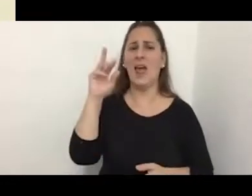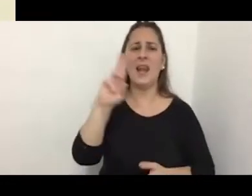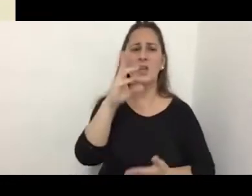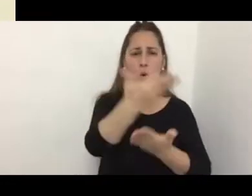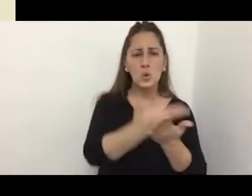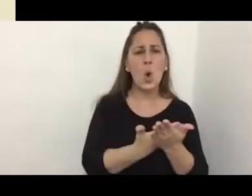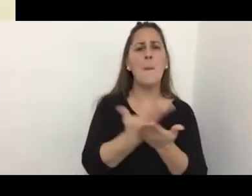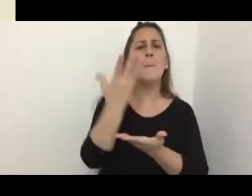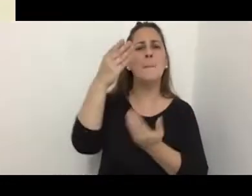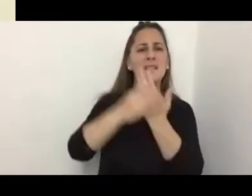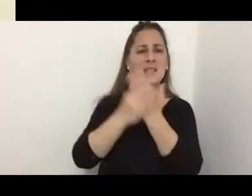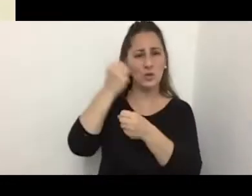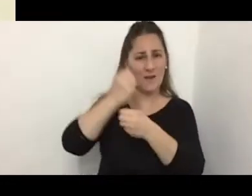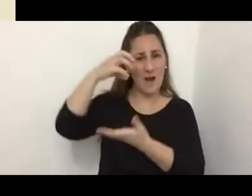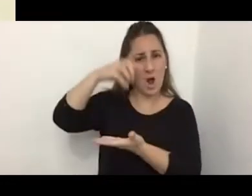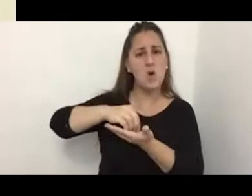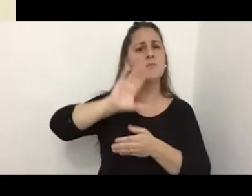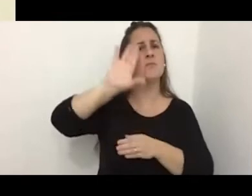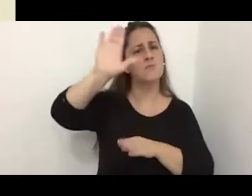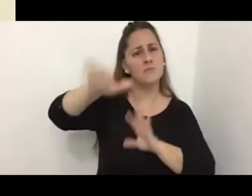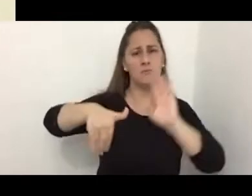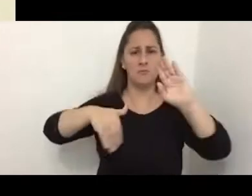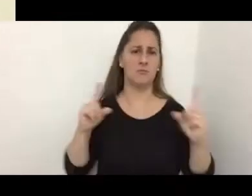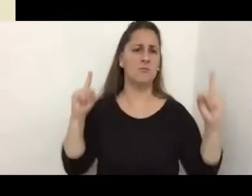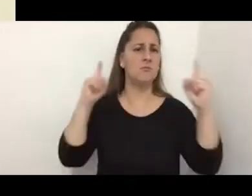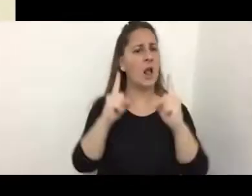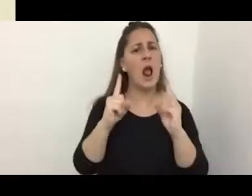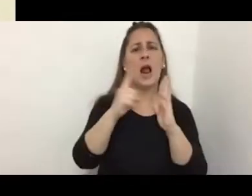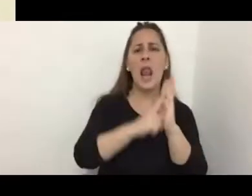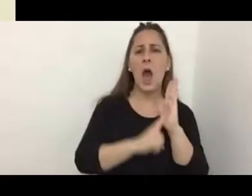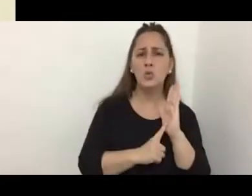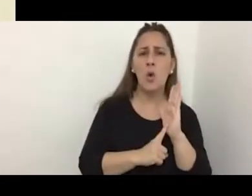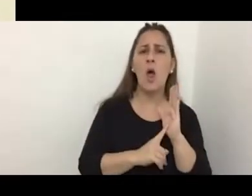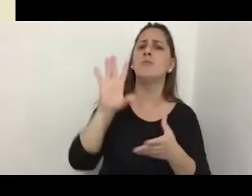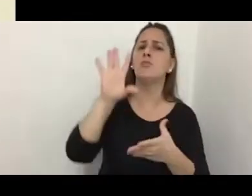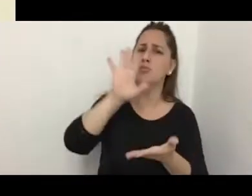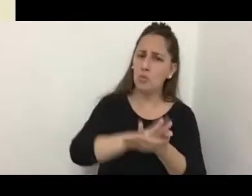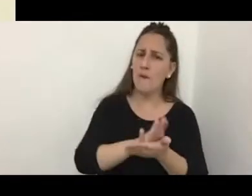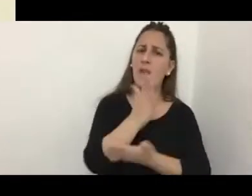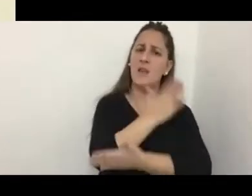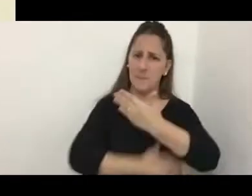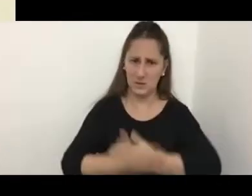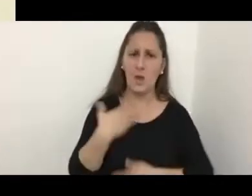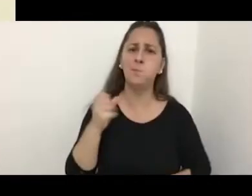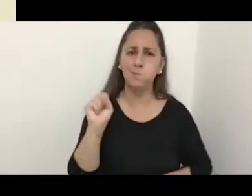Ministerio de Trabajo invitando a las partes a incorporar cláusulas sobre discapacidad, porque lo hemos visto.